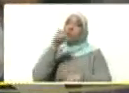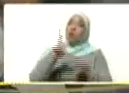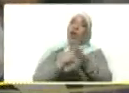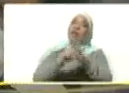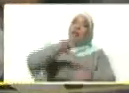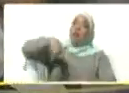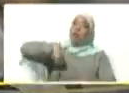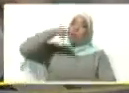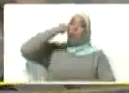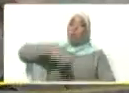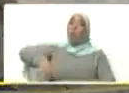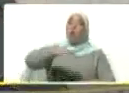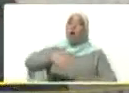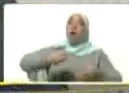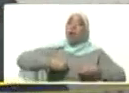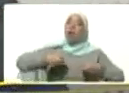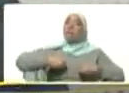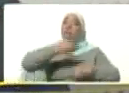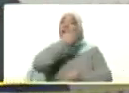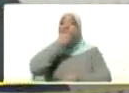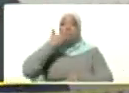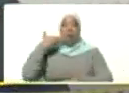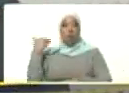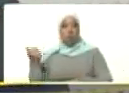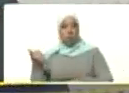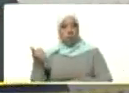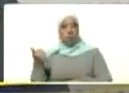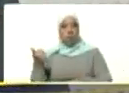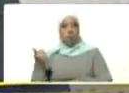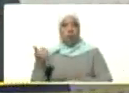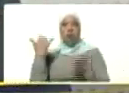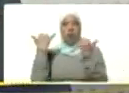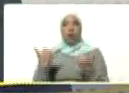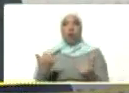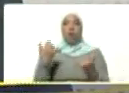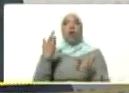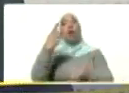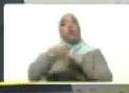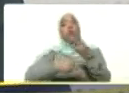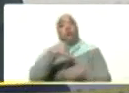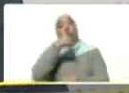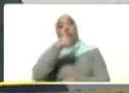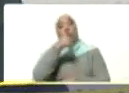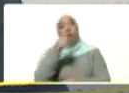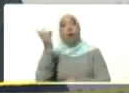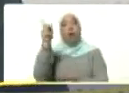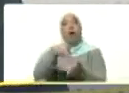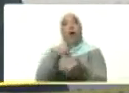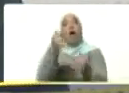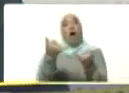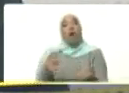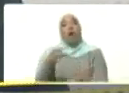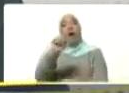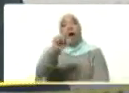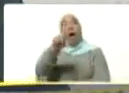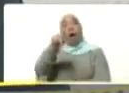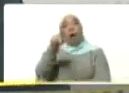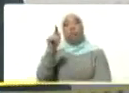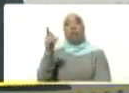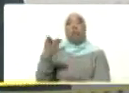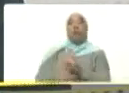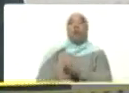nuestros pueblos de tener una vida mejor. ALBA TCP. Y el ALBA TCP. Is complementary to them.